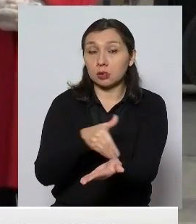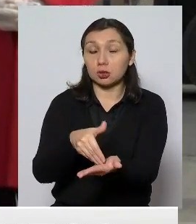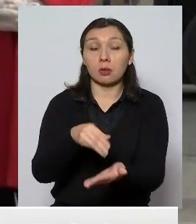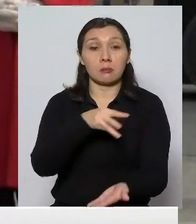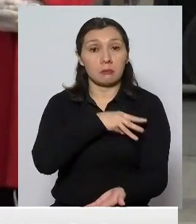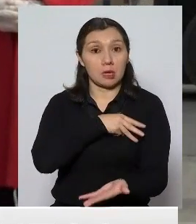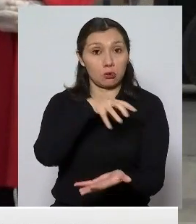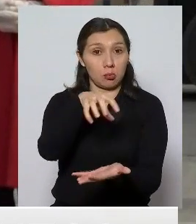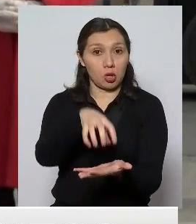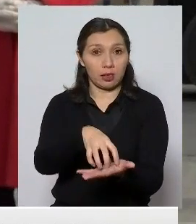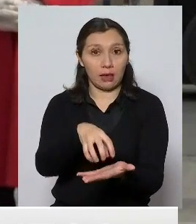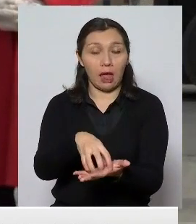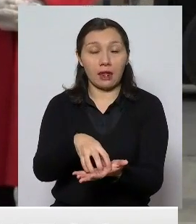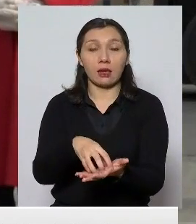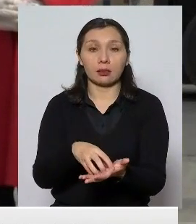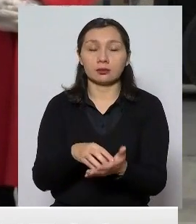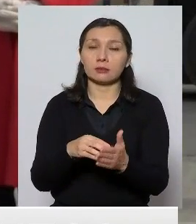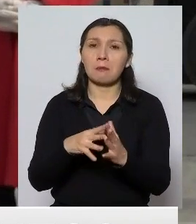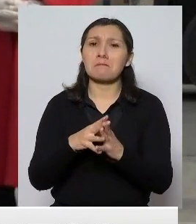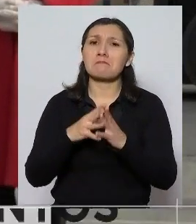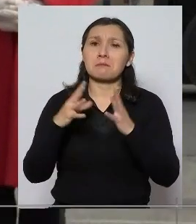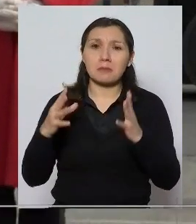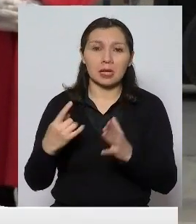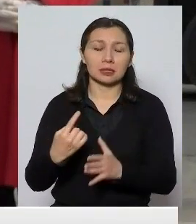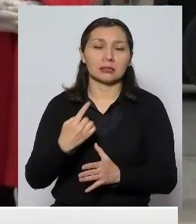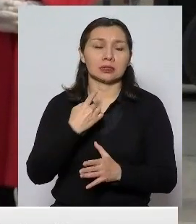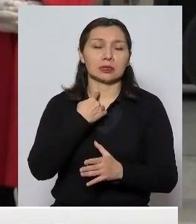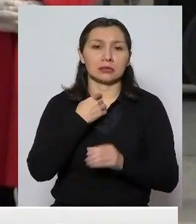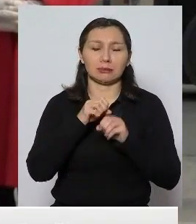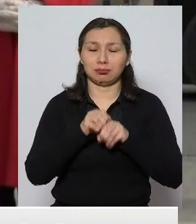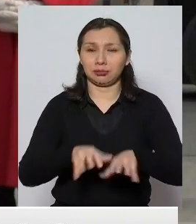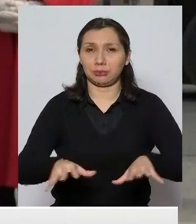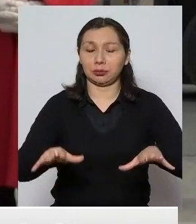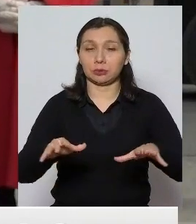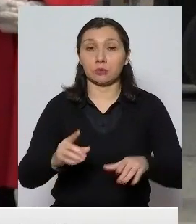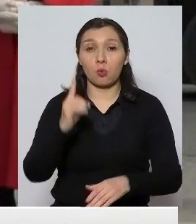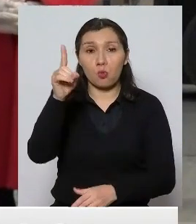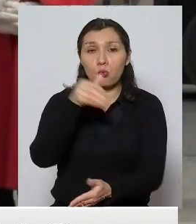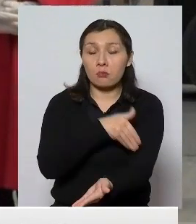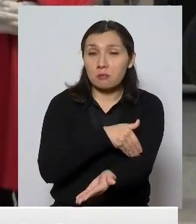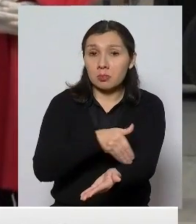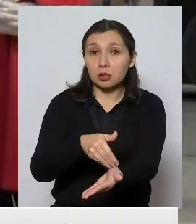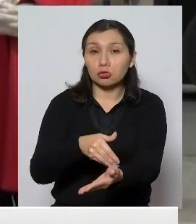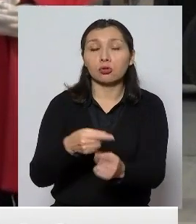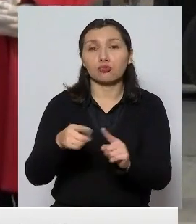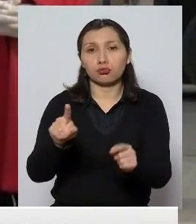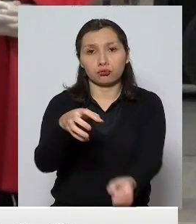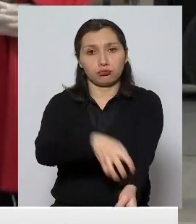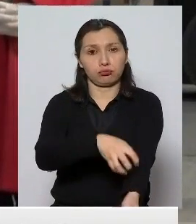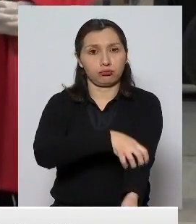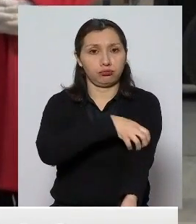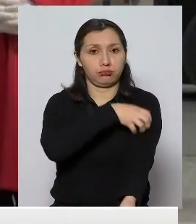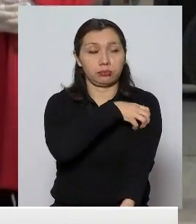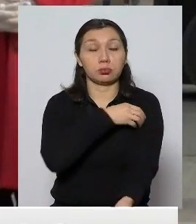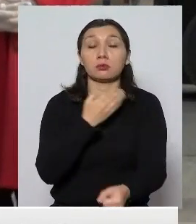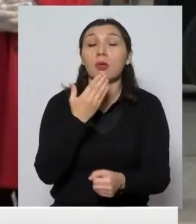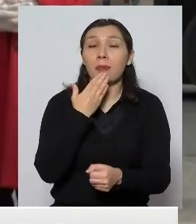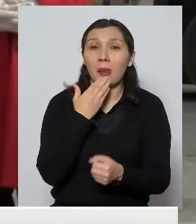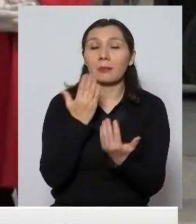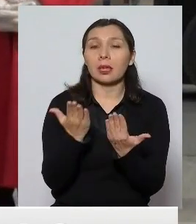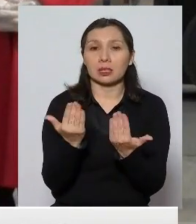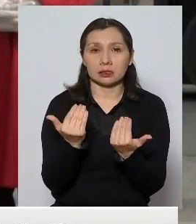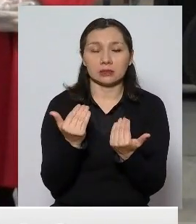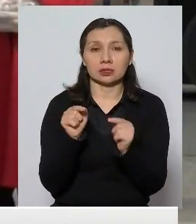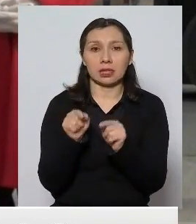región metropolitana, que es la más afectada por esta pandemia. 1 millón en las demás regiones, que también